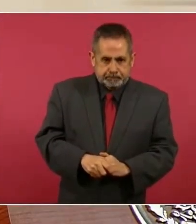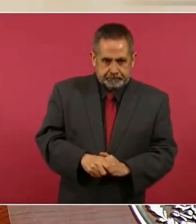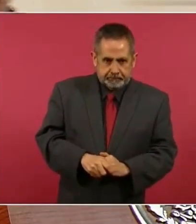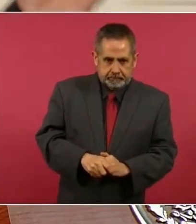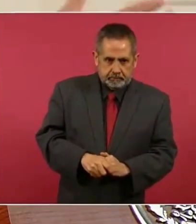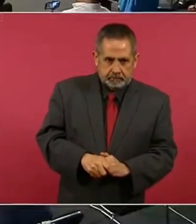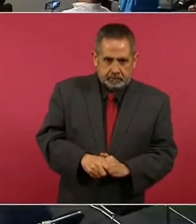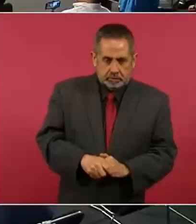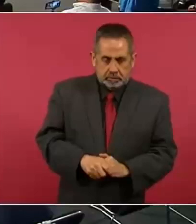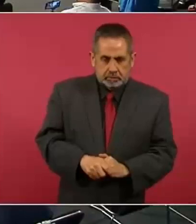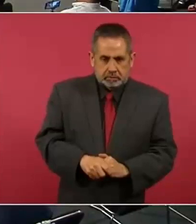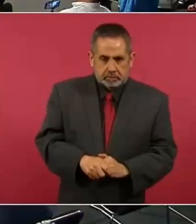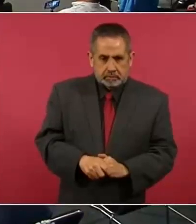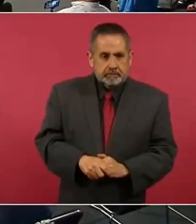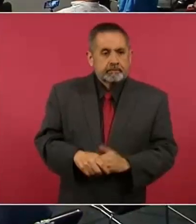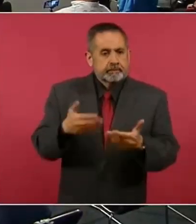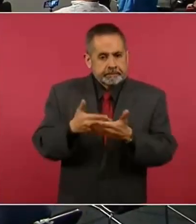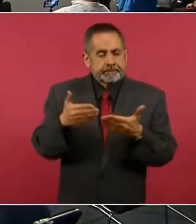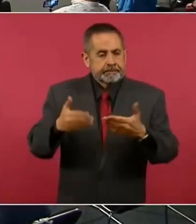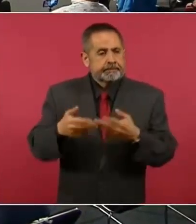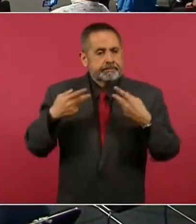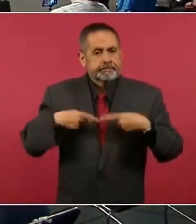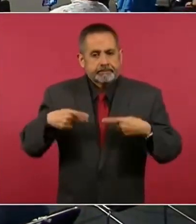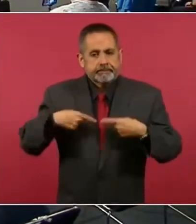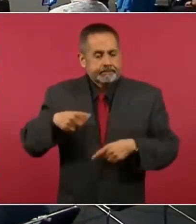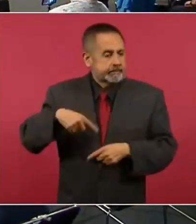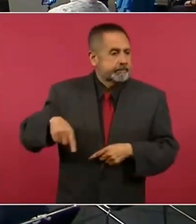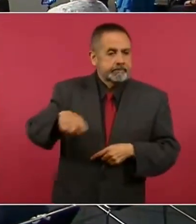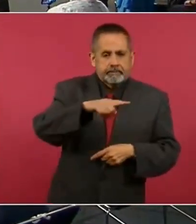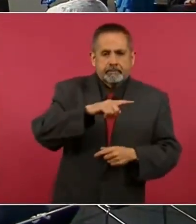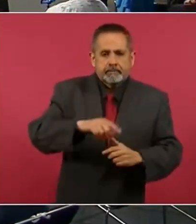Ahora va a ser la gente.